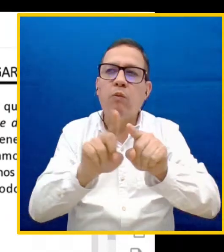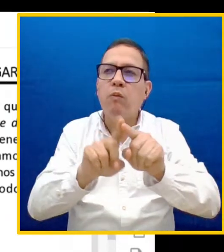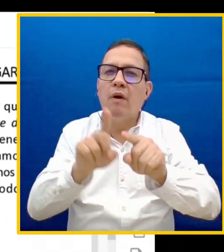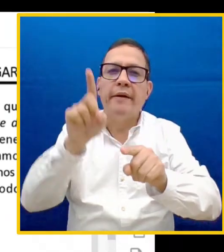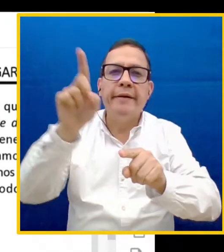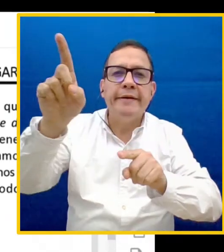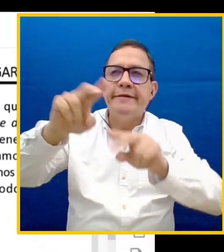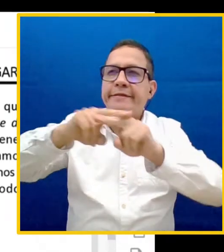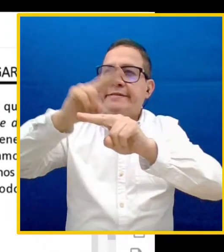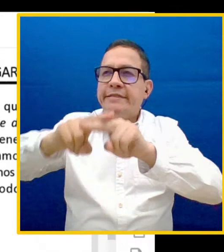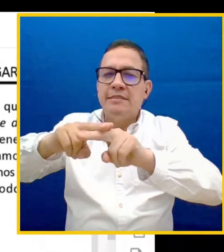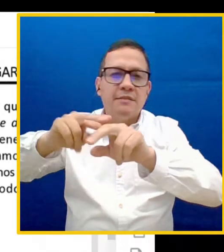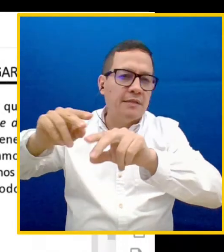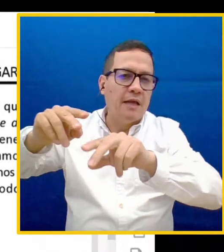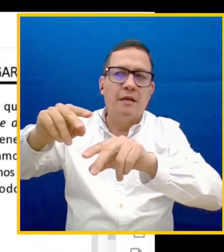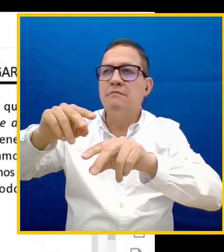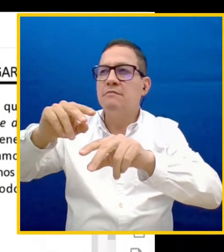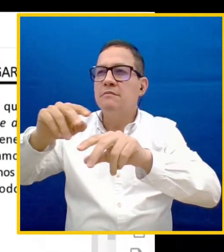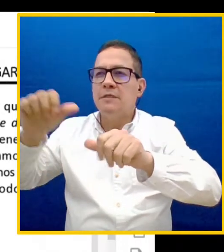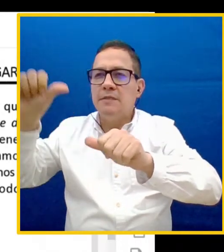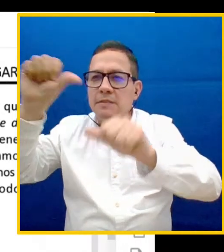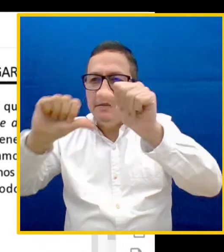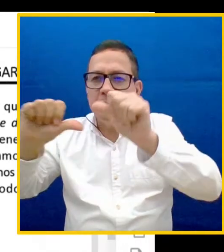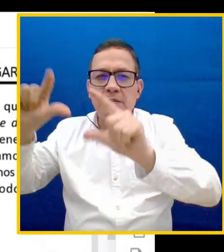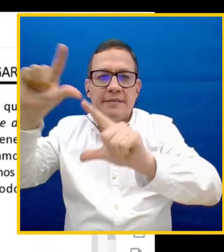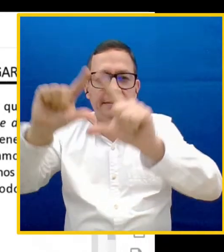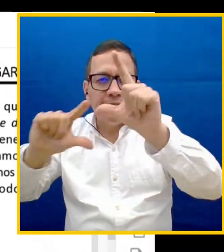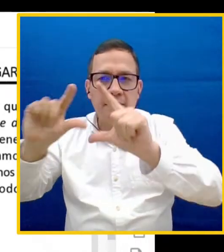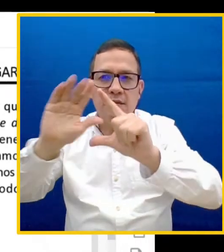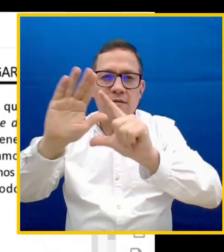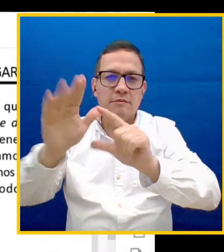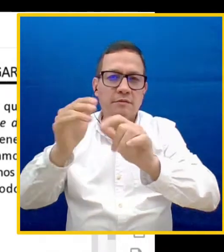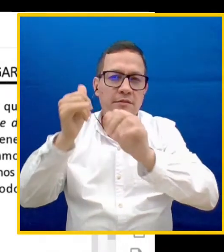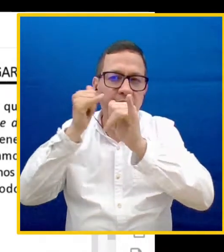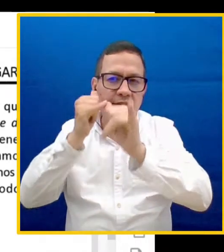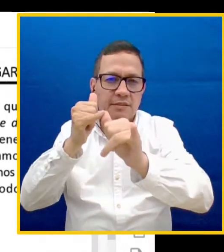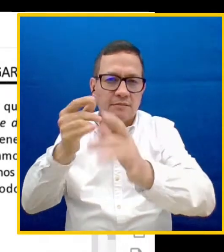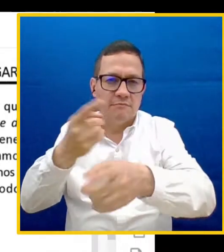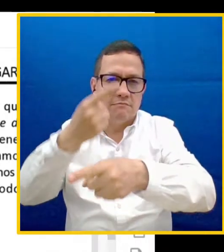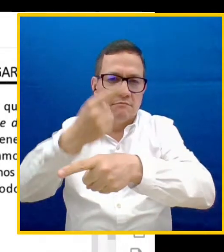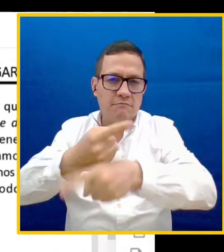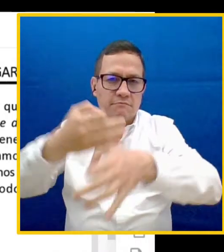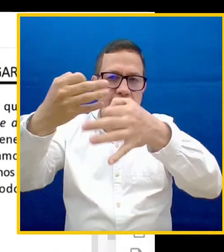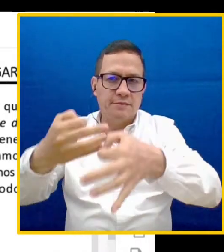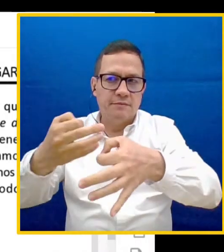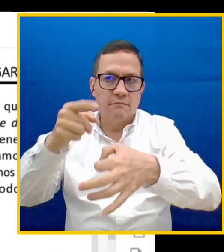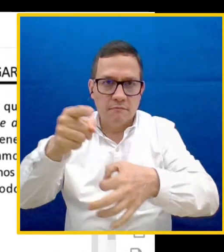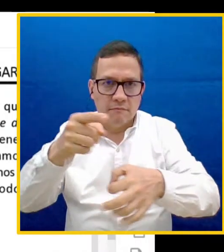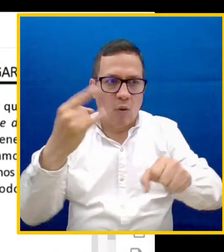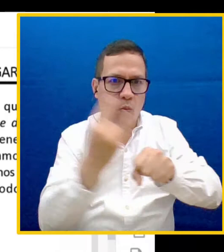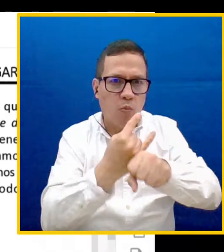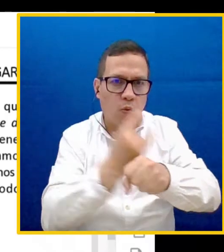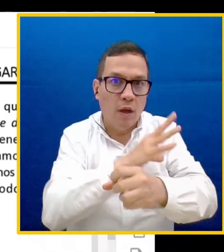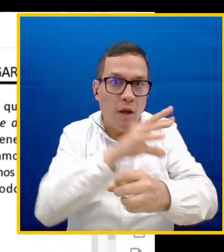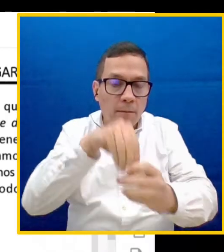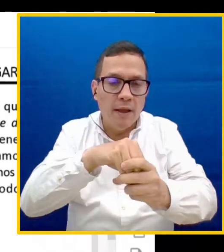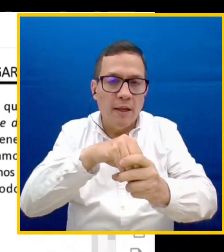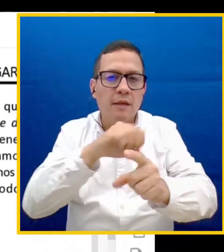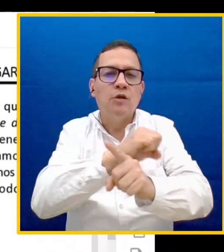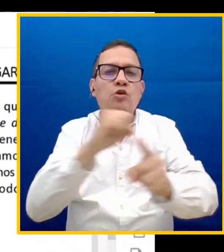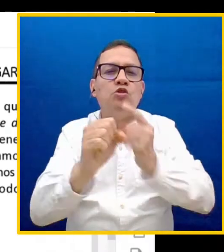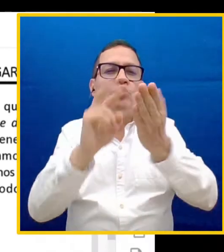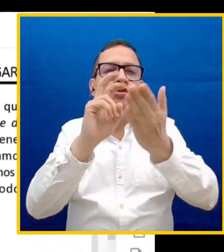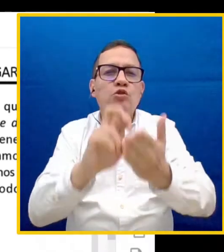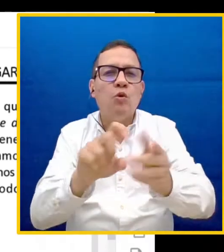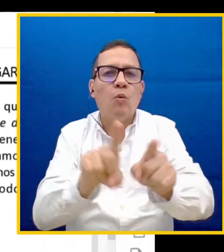y naturales, y su uso en las ciencias sociales se relaciona con recolección de